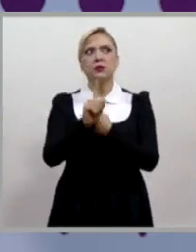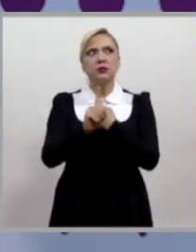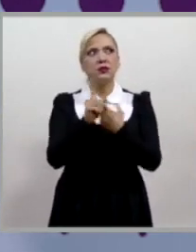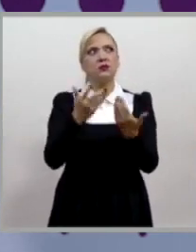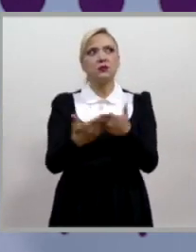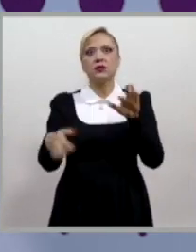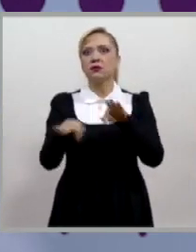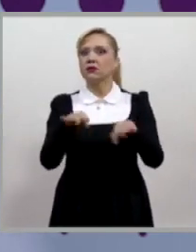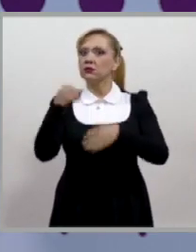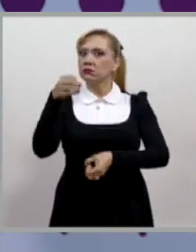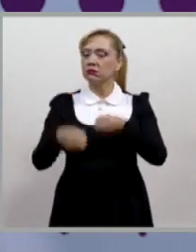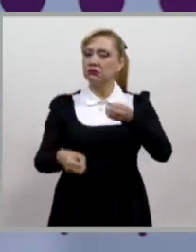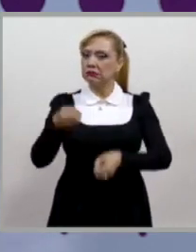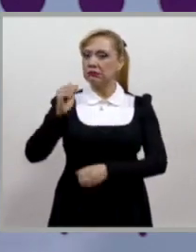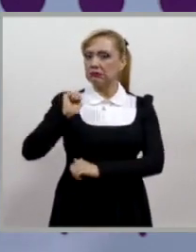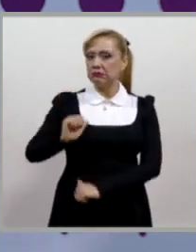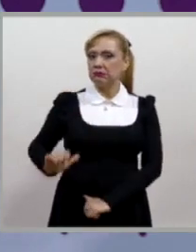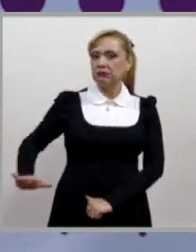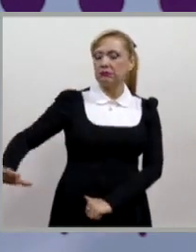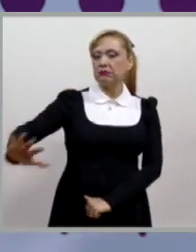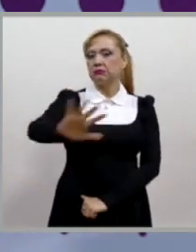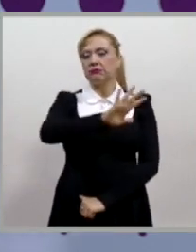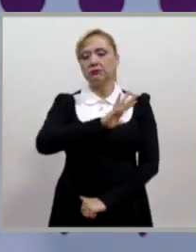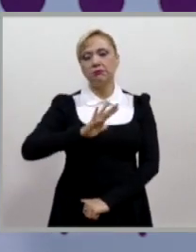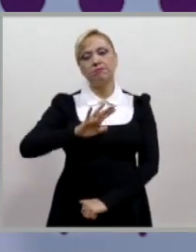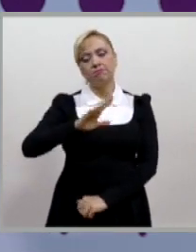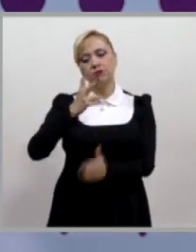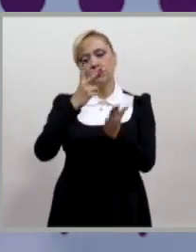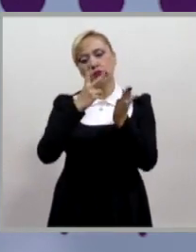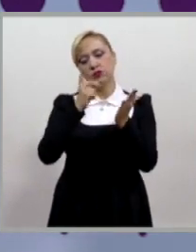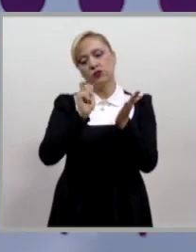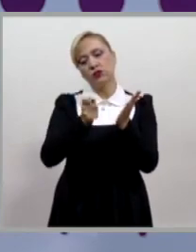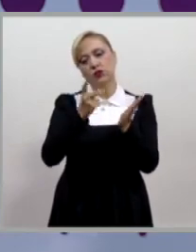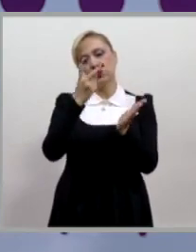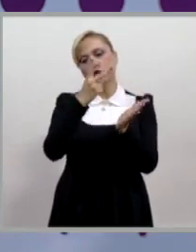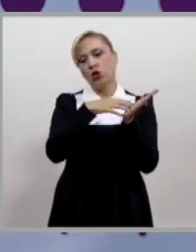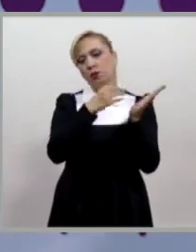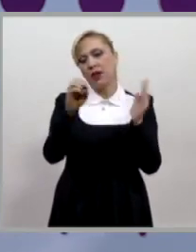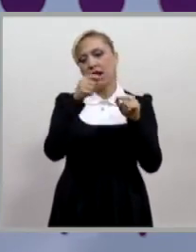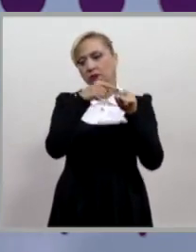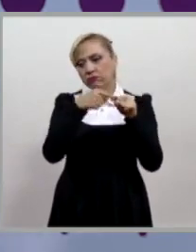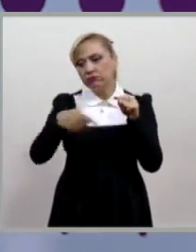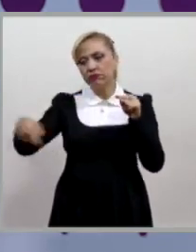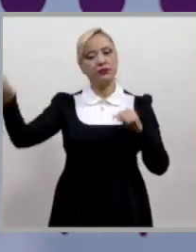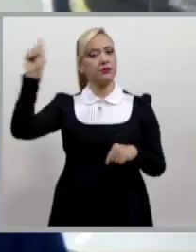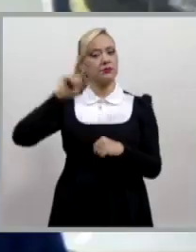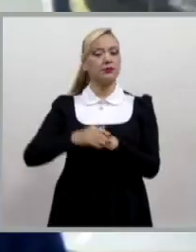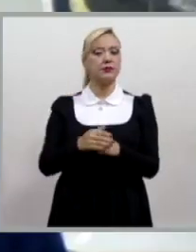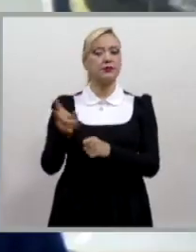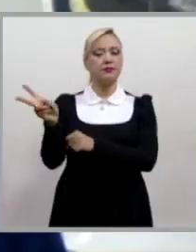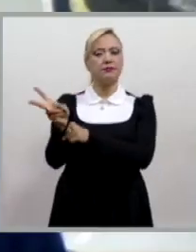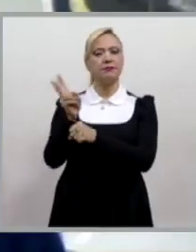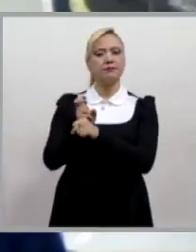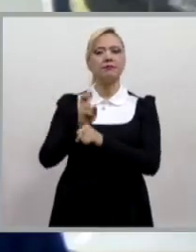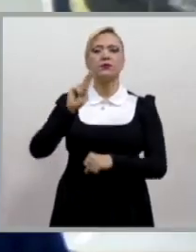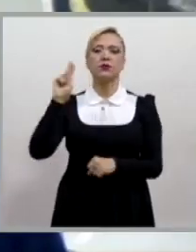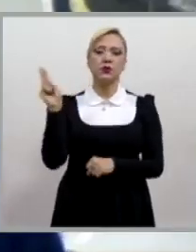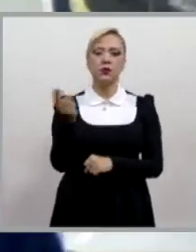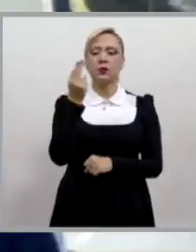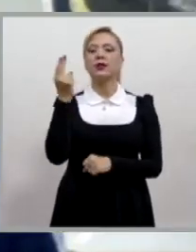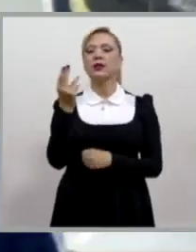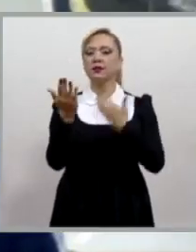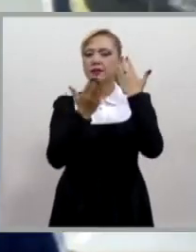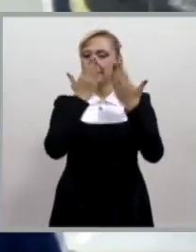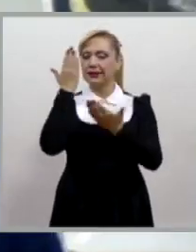siglo XXI. Tengo el gusto de presentar a Carla Luisa Escofié Duarte, directora del Centro de Derechos Humanos de la Facultad Libre de Derecho en